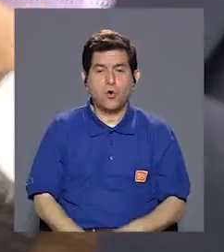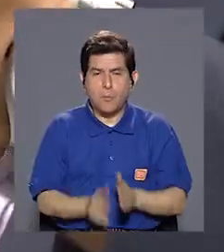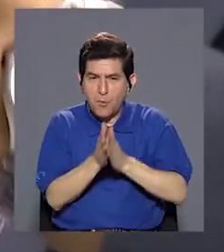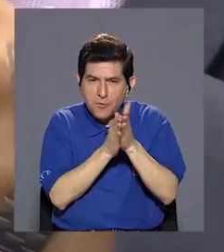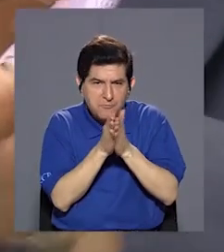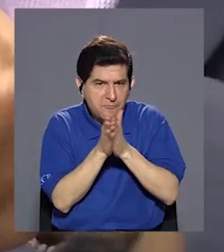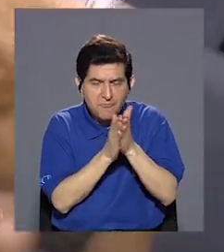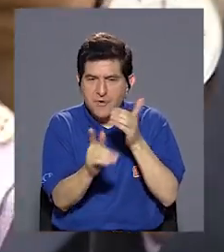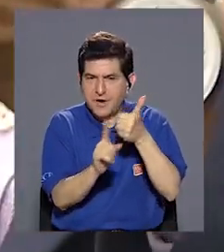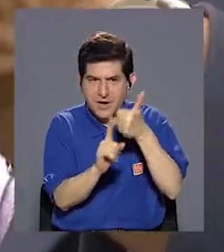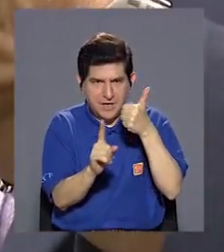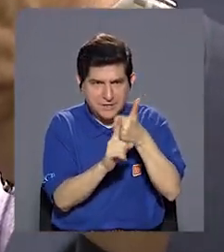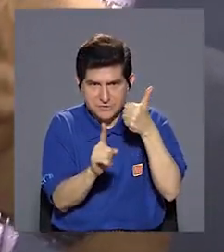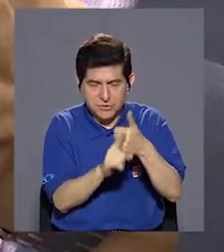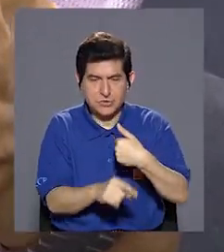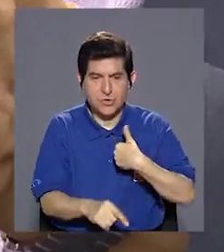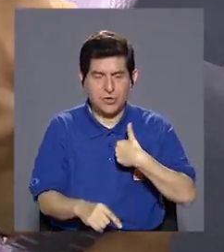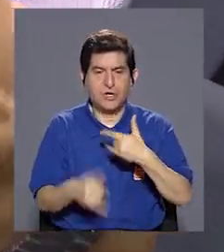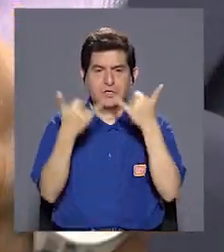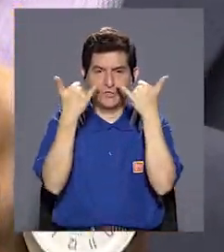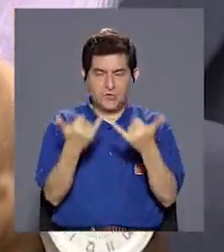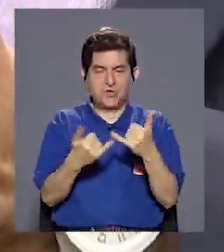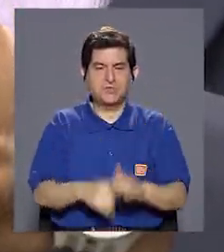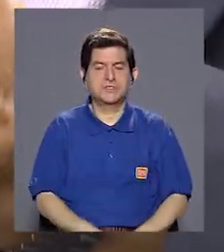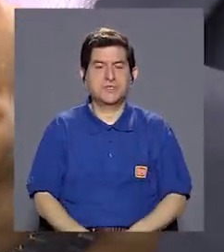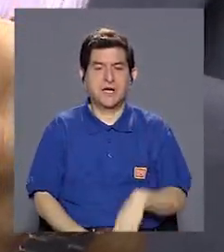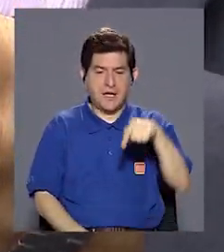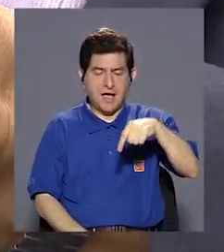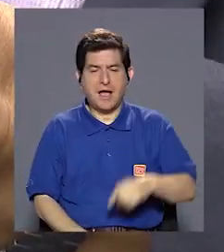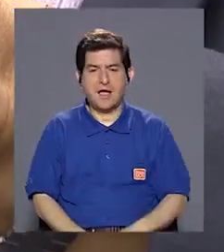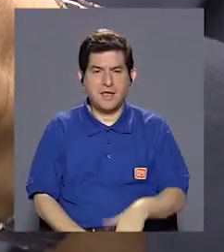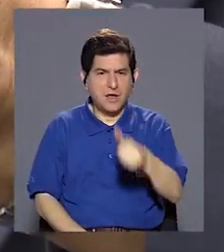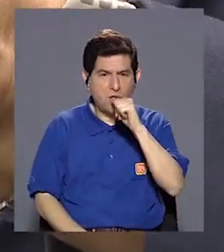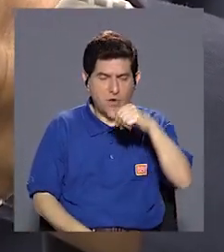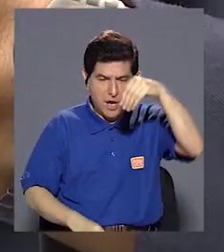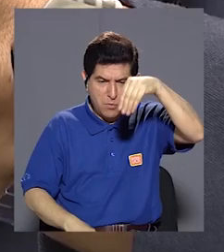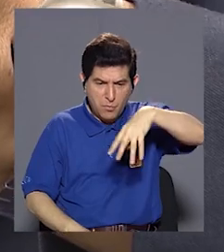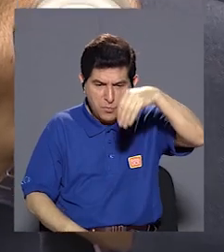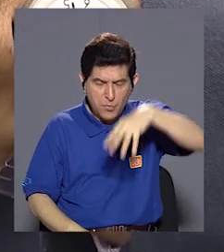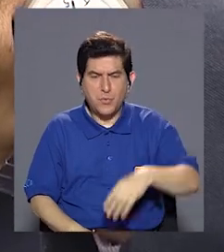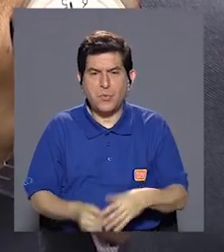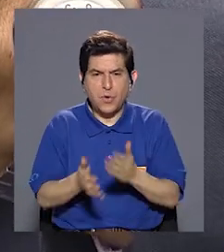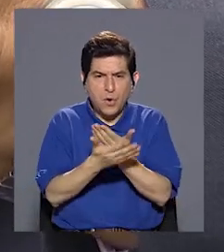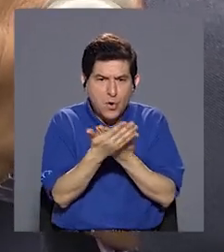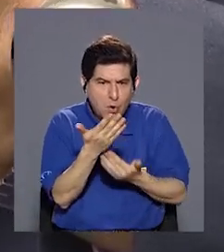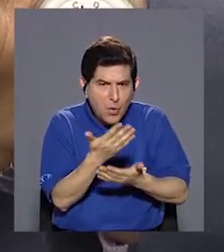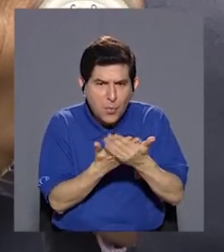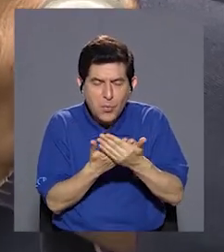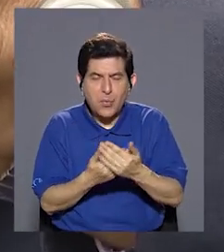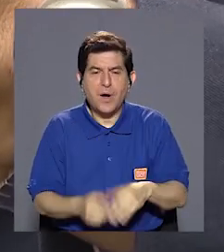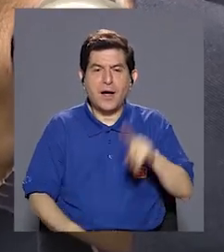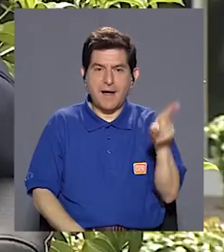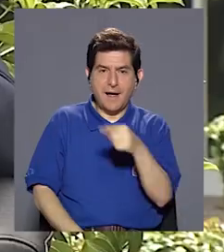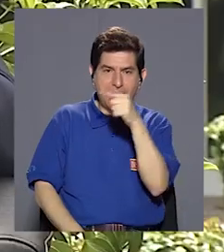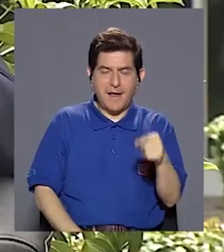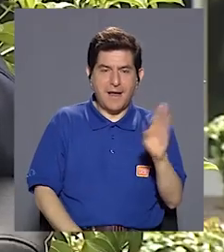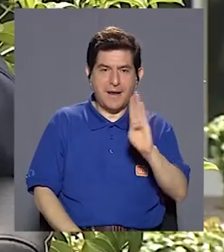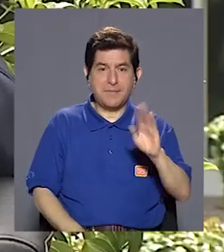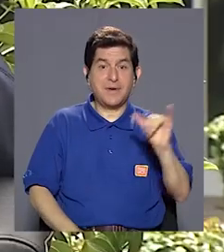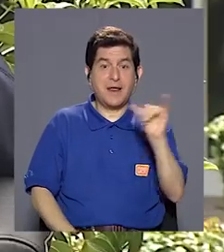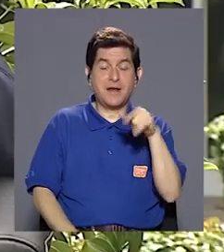¿verdad?, por esa fricción, y el arrastre, que yo cuando ya me pongo el chorro y se va el jabón, el detergente, se van también las